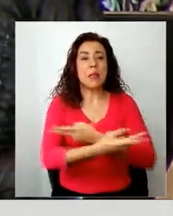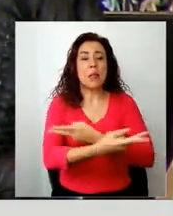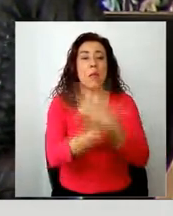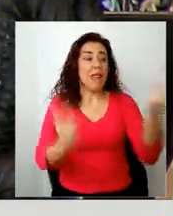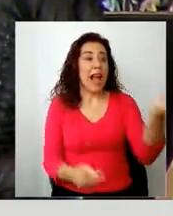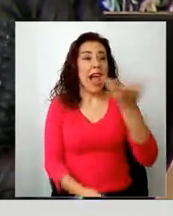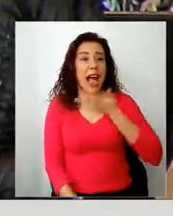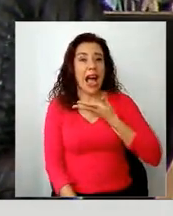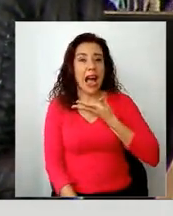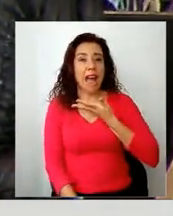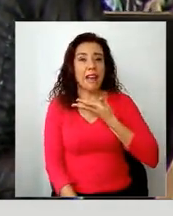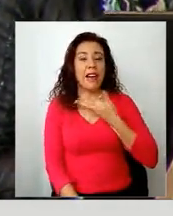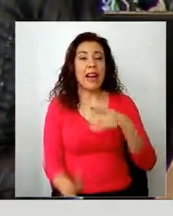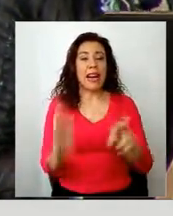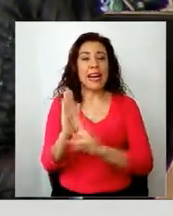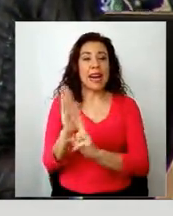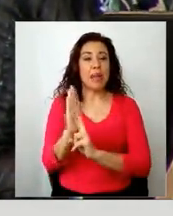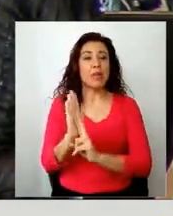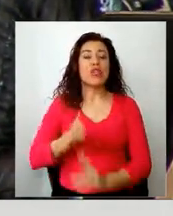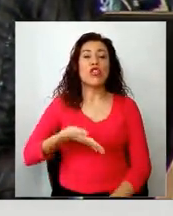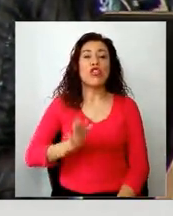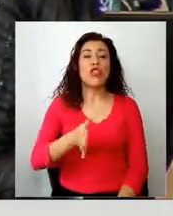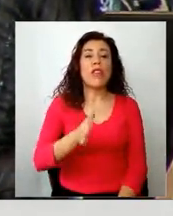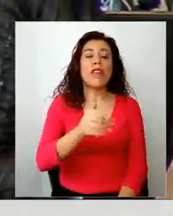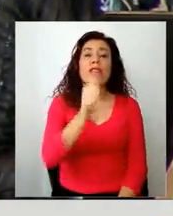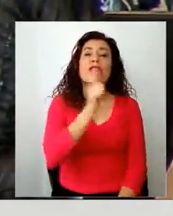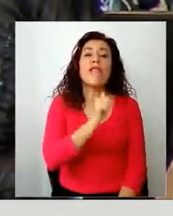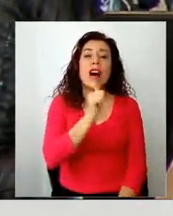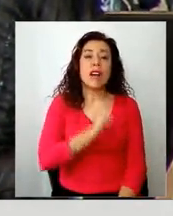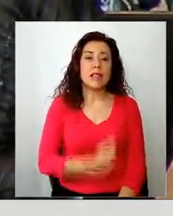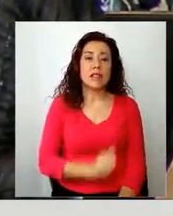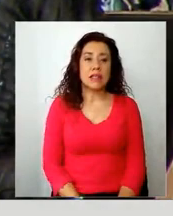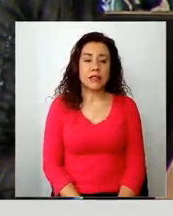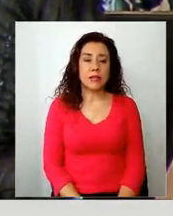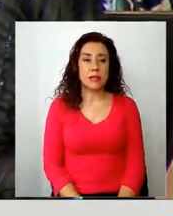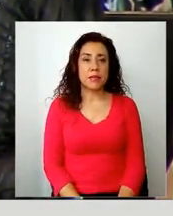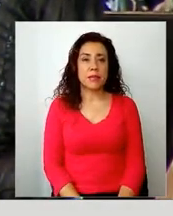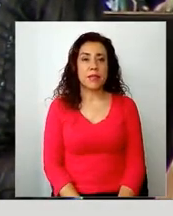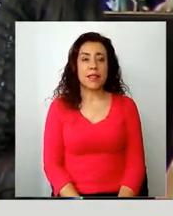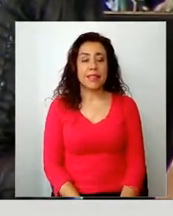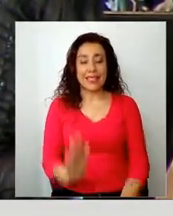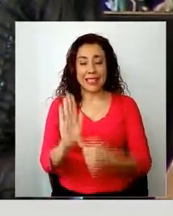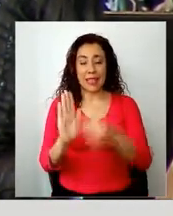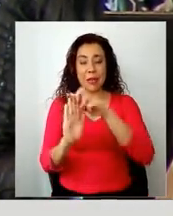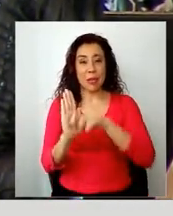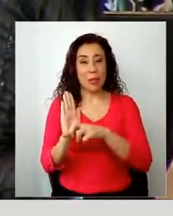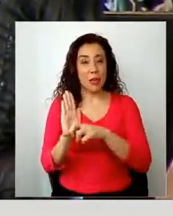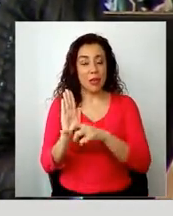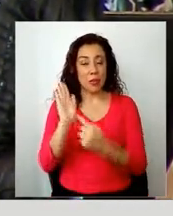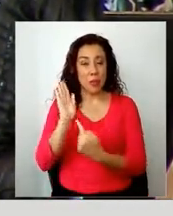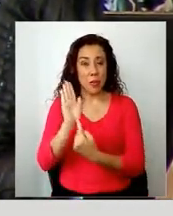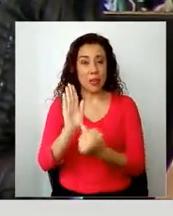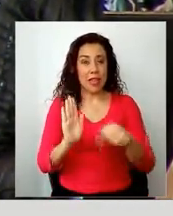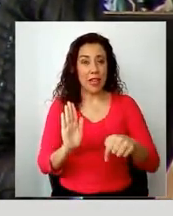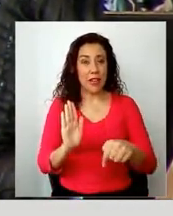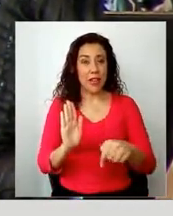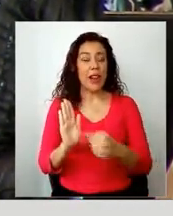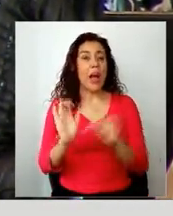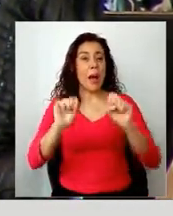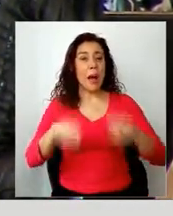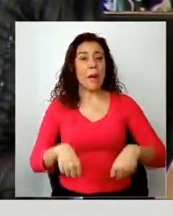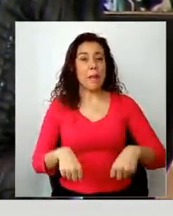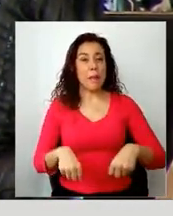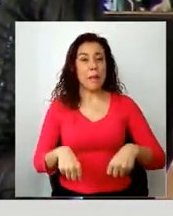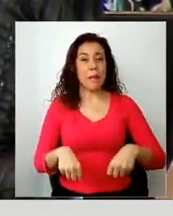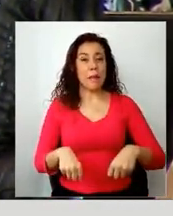el reglamento aún no estaba disponible por lo tanto este proyecto que nos dan hoy día en la cual se aprobó en distintas